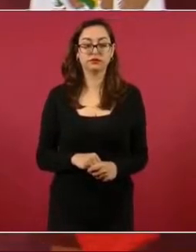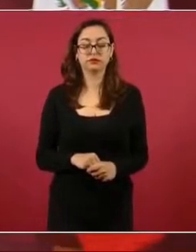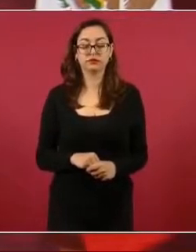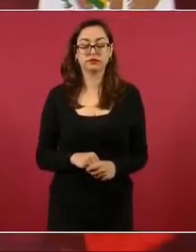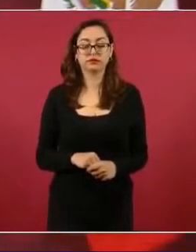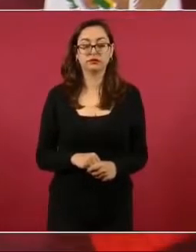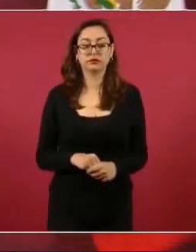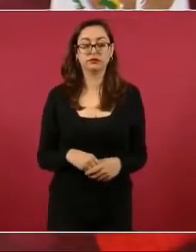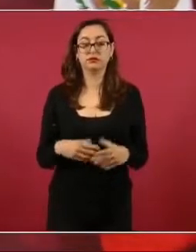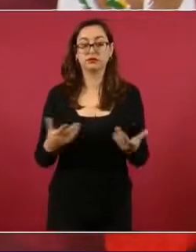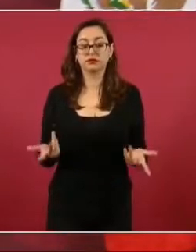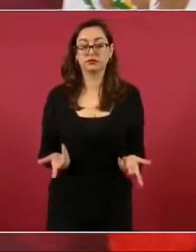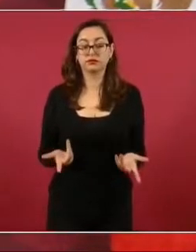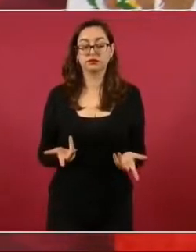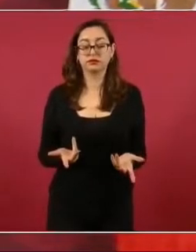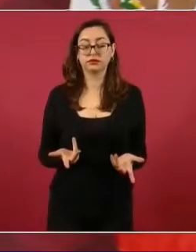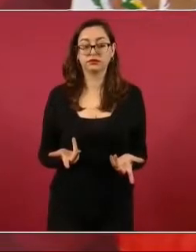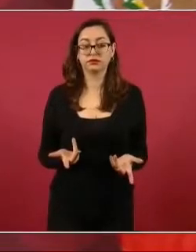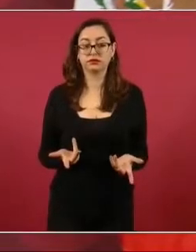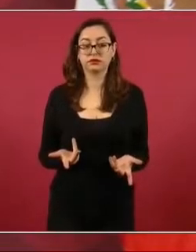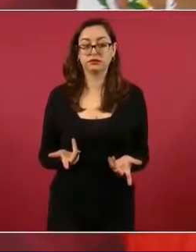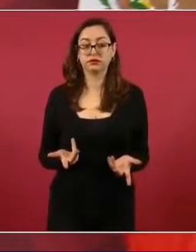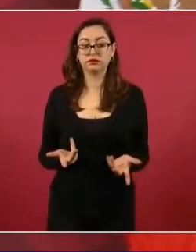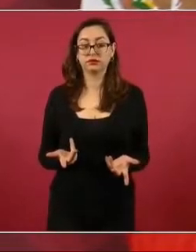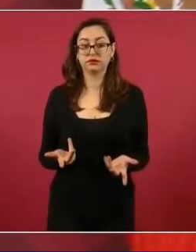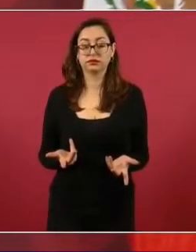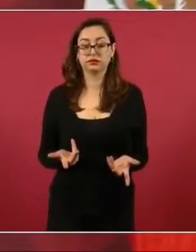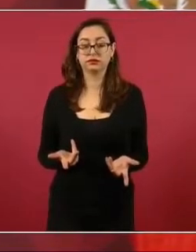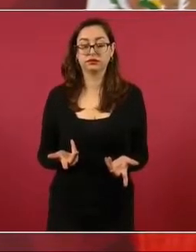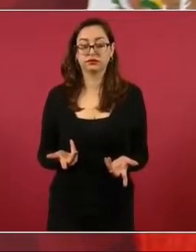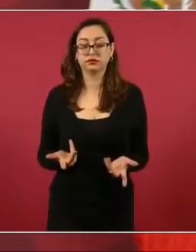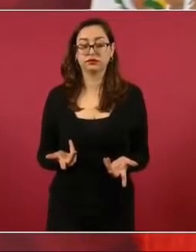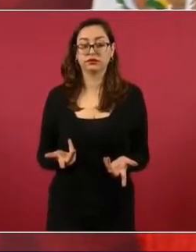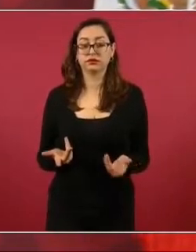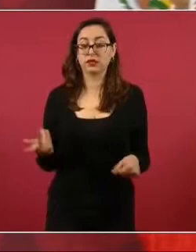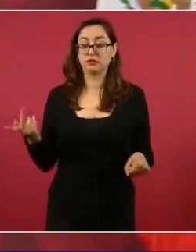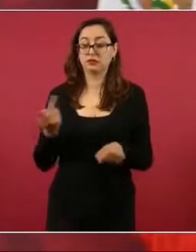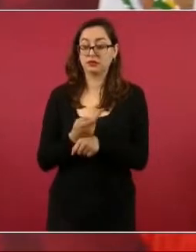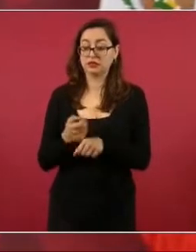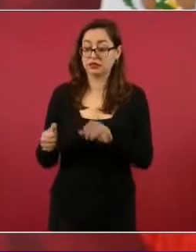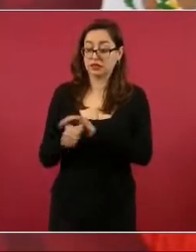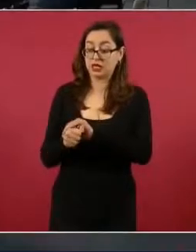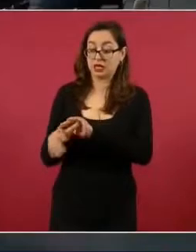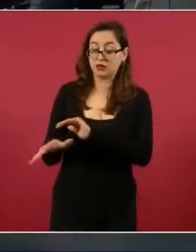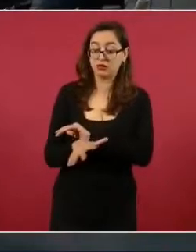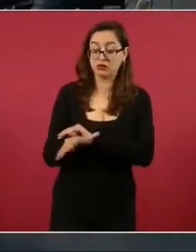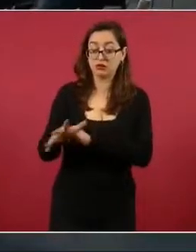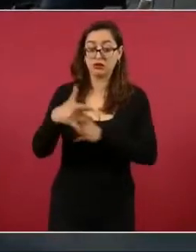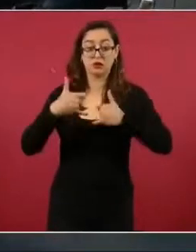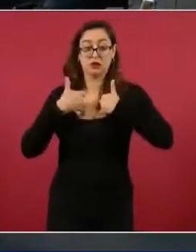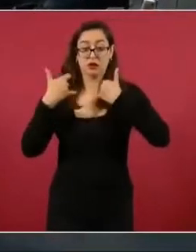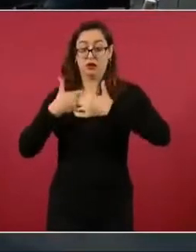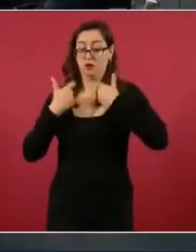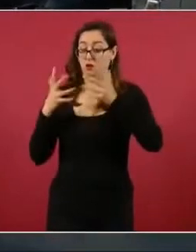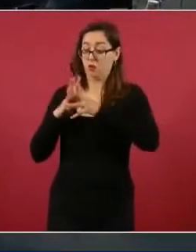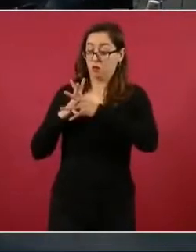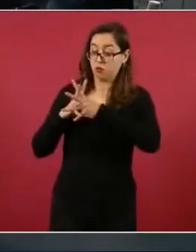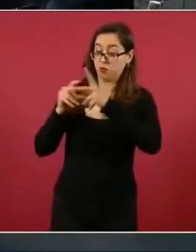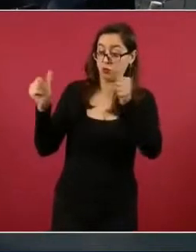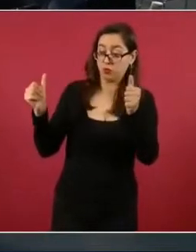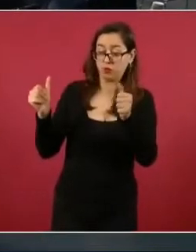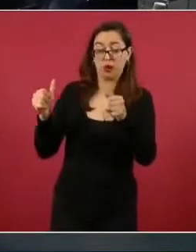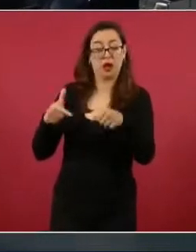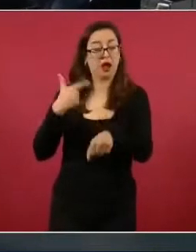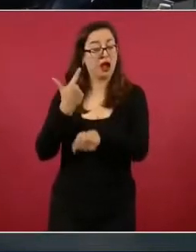problema de los jóvenes desaparecidos de Ayotzinapa? Por querer ocultar